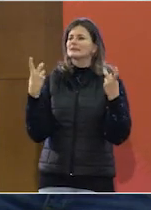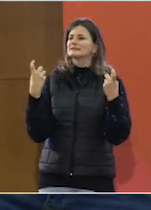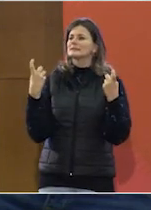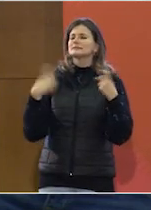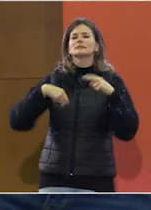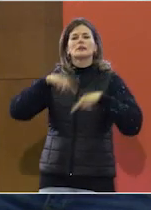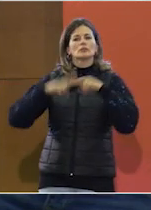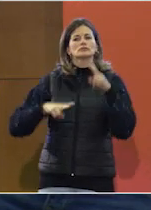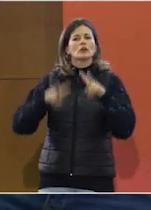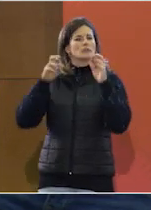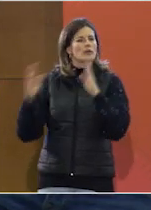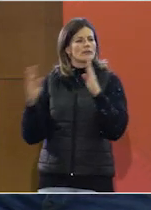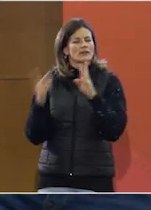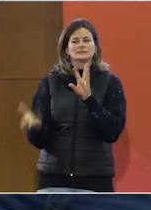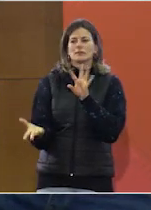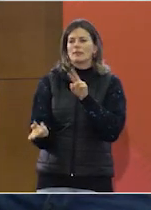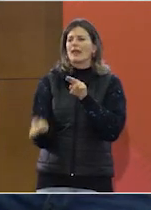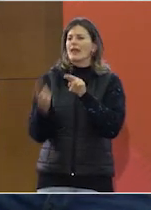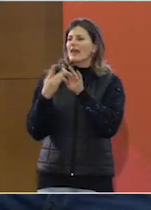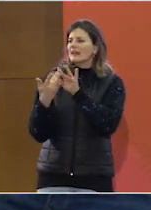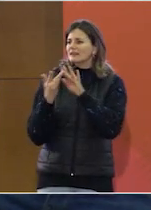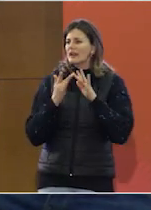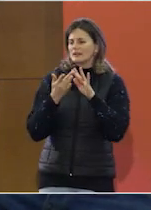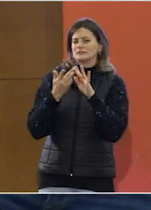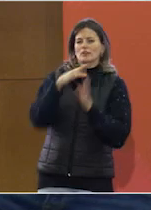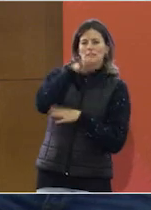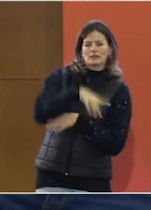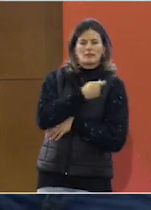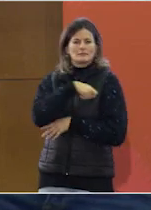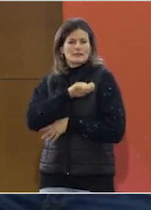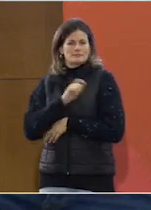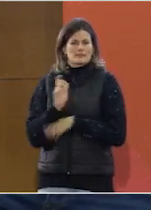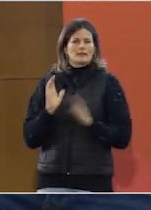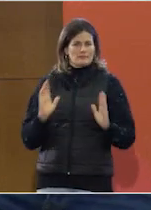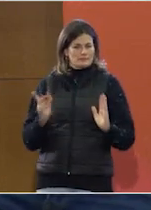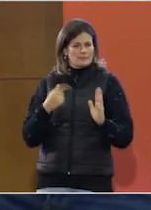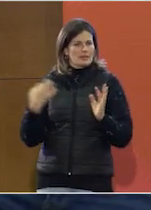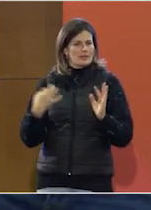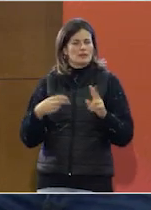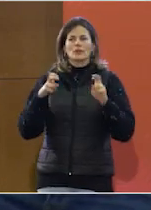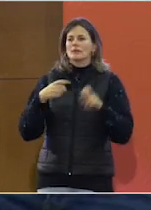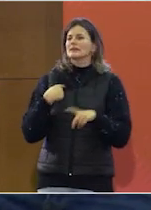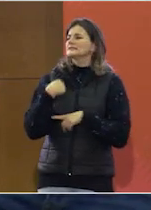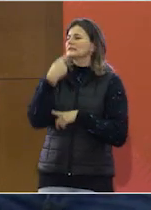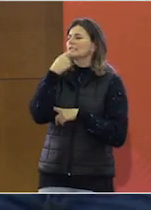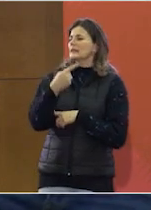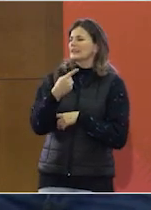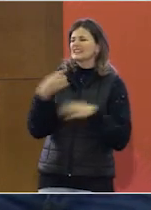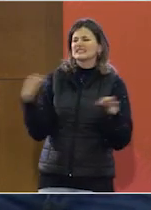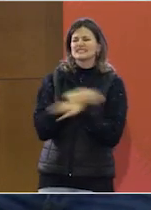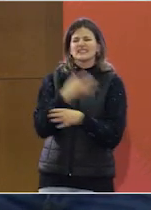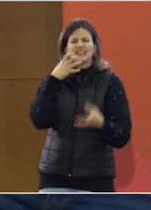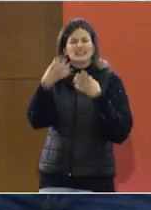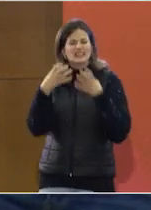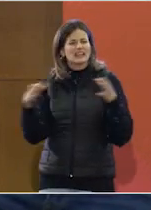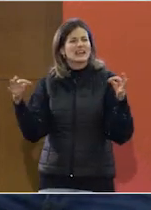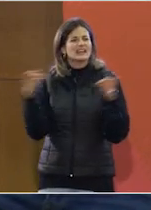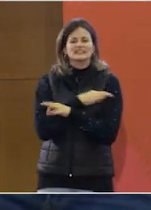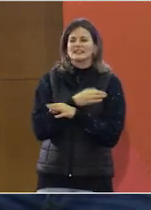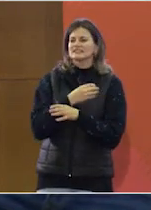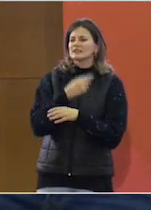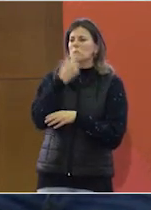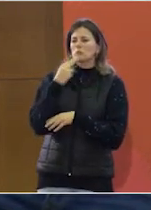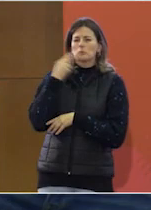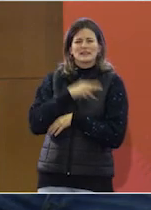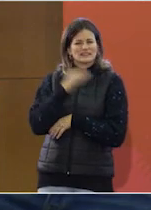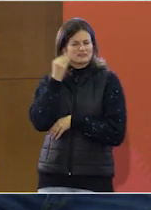nueva fase en la relación de Cataluña con España. Y esto hay que decirlo sin gritar. Y sin hacer falsas promesas, esto